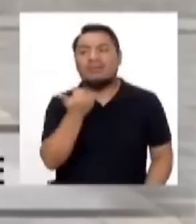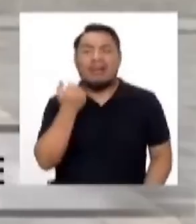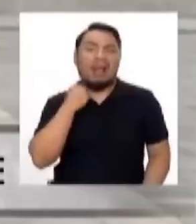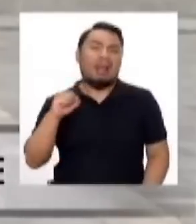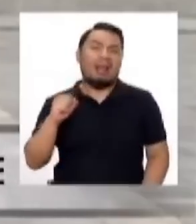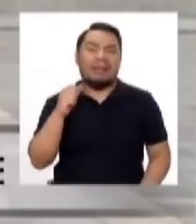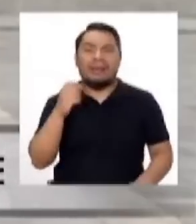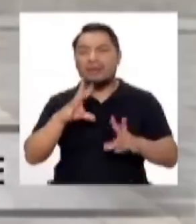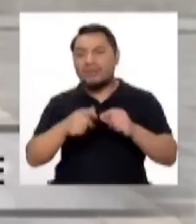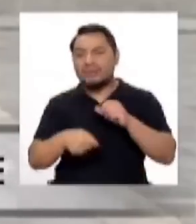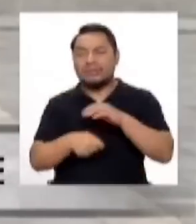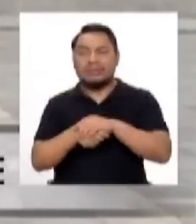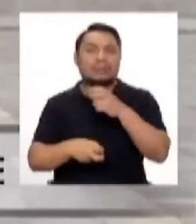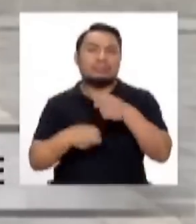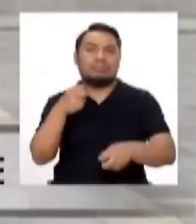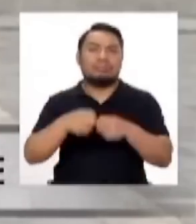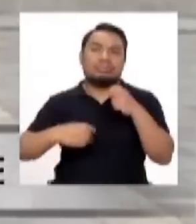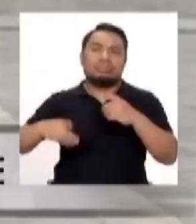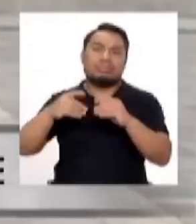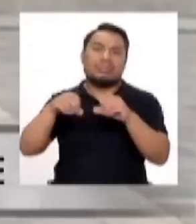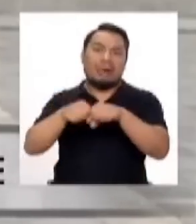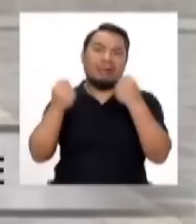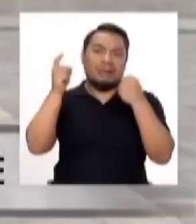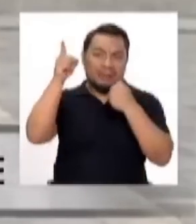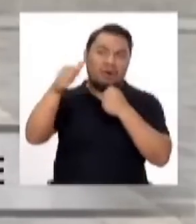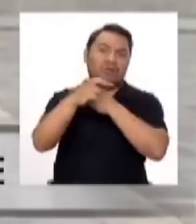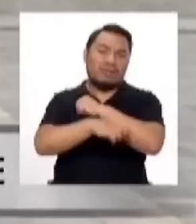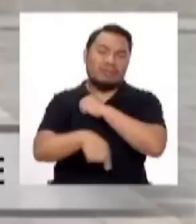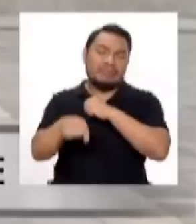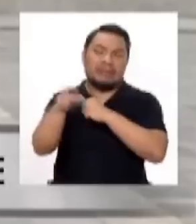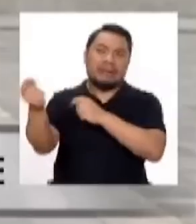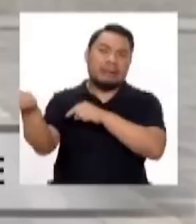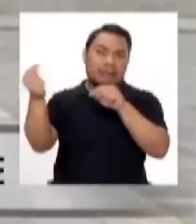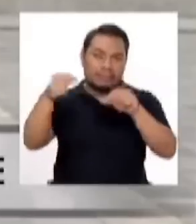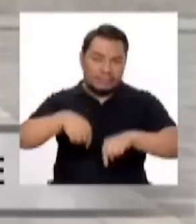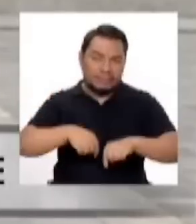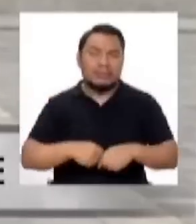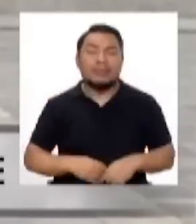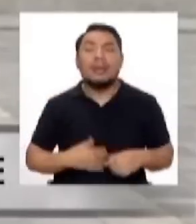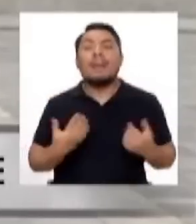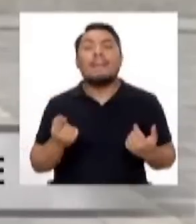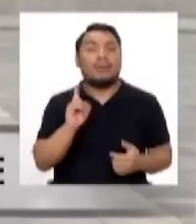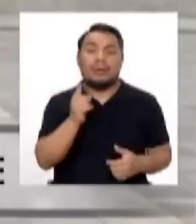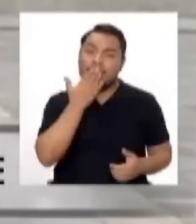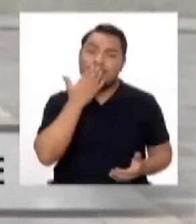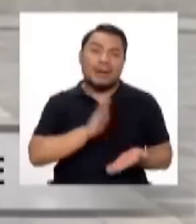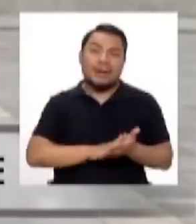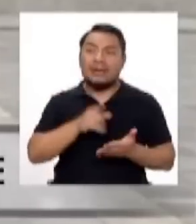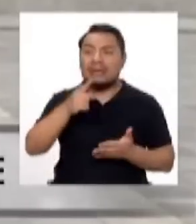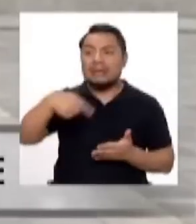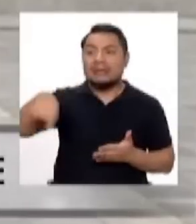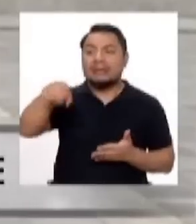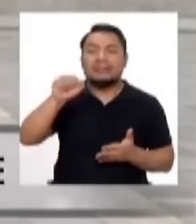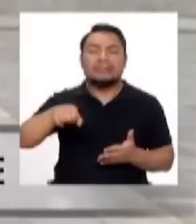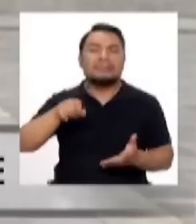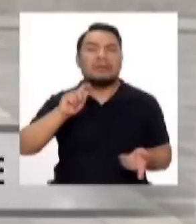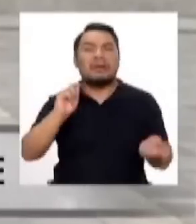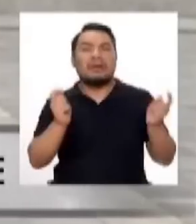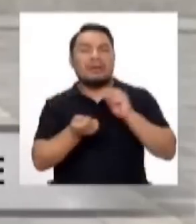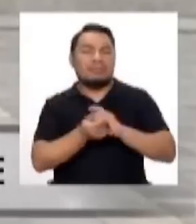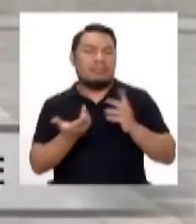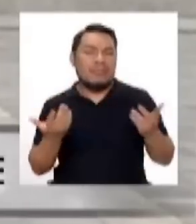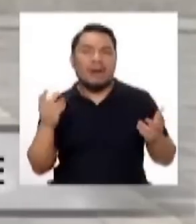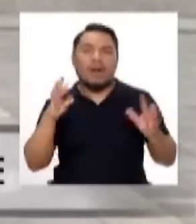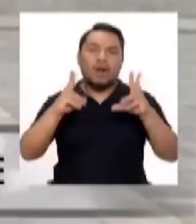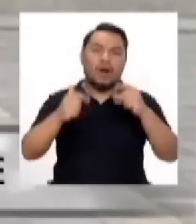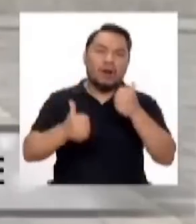de gobernabilidad y de falta de democracia en otros países, no es correcto. Creemos, desde la perspectiva del Partido Demócrata Verde,